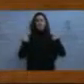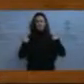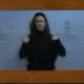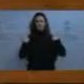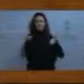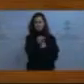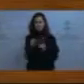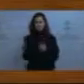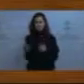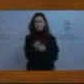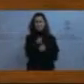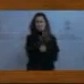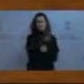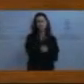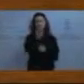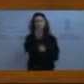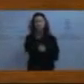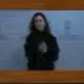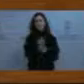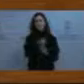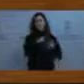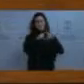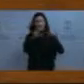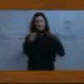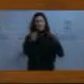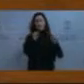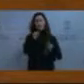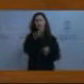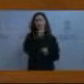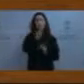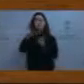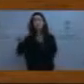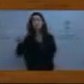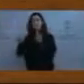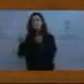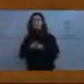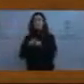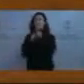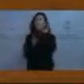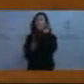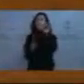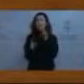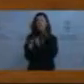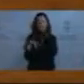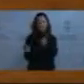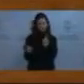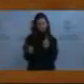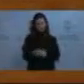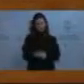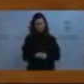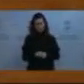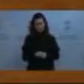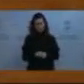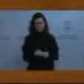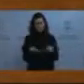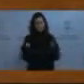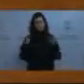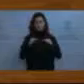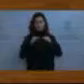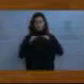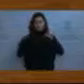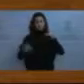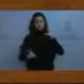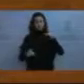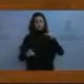40% Asturias, 46% media. Volvemos a compararnos con la media, no con los líderes, ¿eh? Me gustaría estar hablando de otra cosa. Esta brecha se va a 8 en las